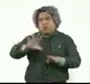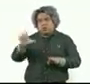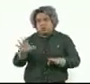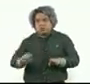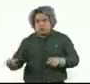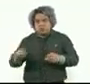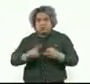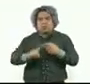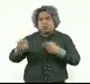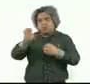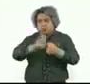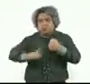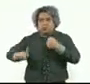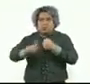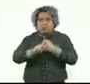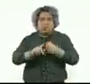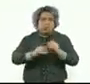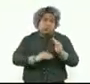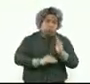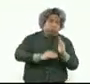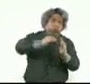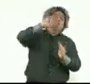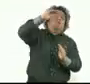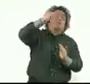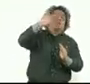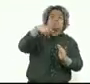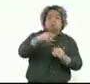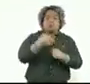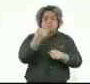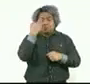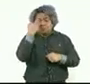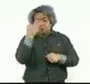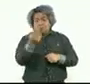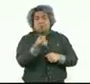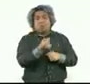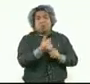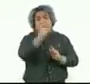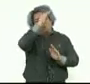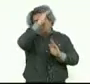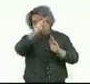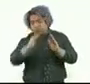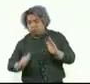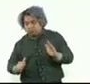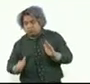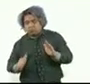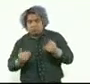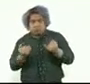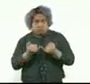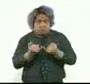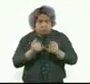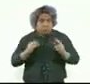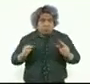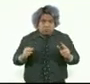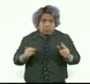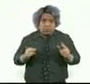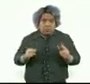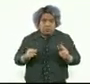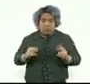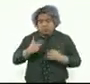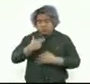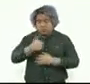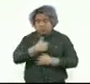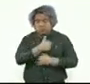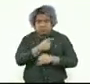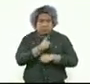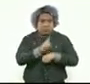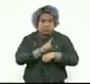que tuvo un ascenso muy alto y duró muy poco y descendió rápidamente. Sí, de hecho, nosotros lo monitoreamos día